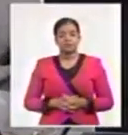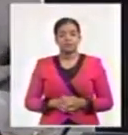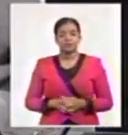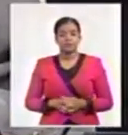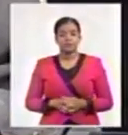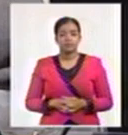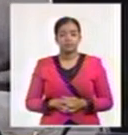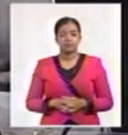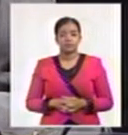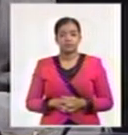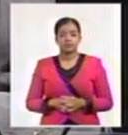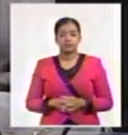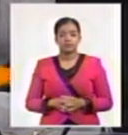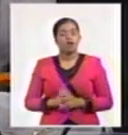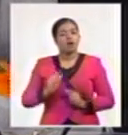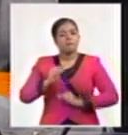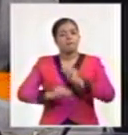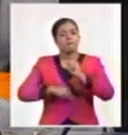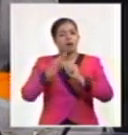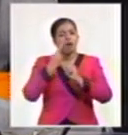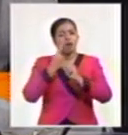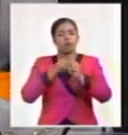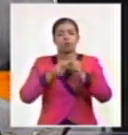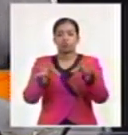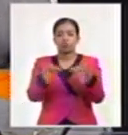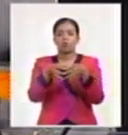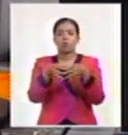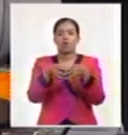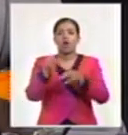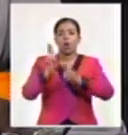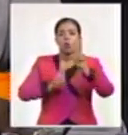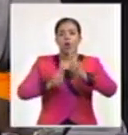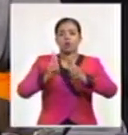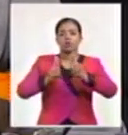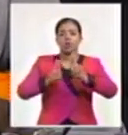consenso en que el mundo ha cambiado.